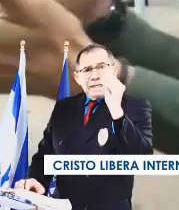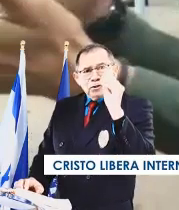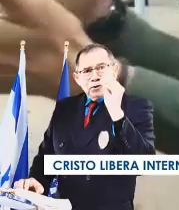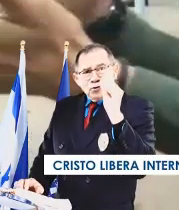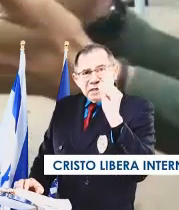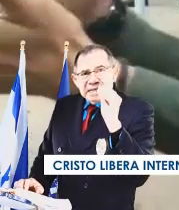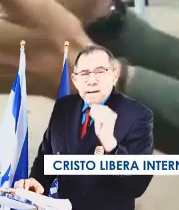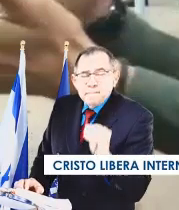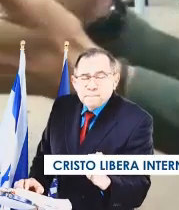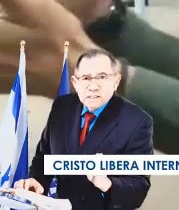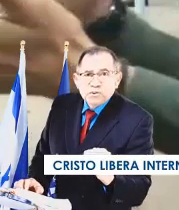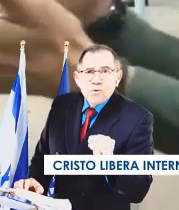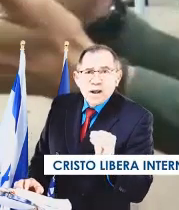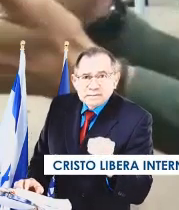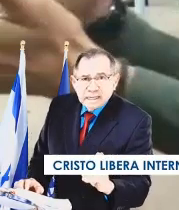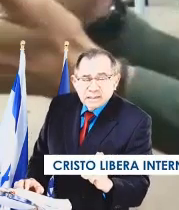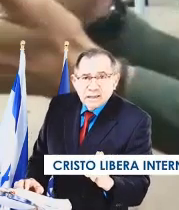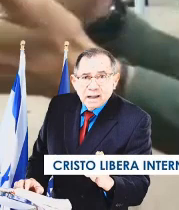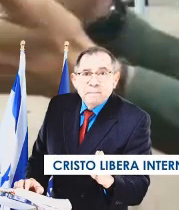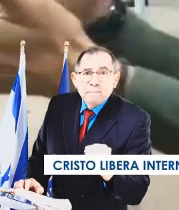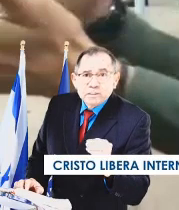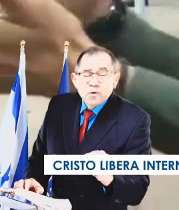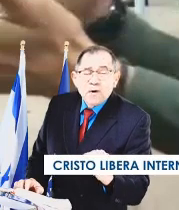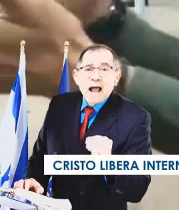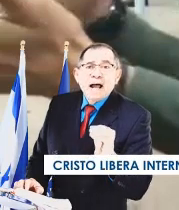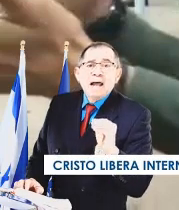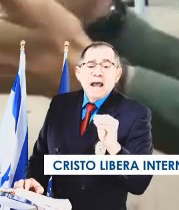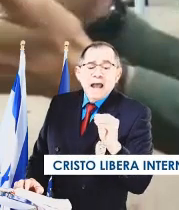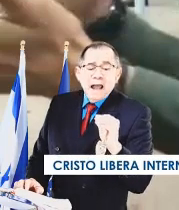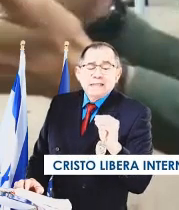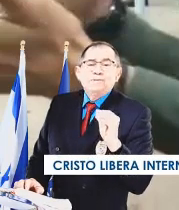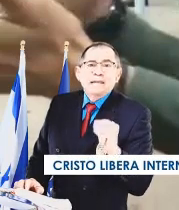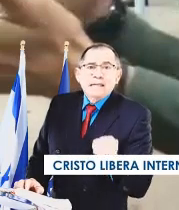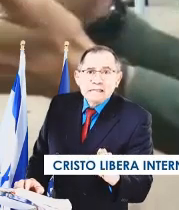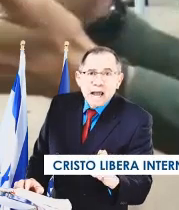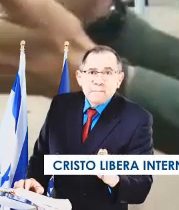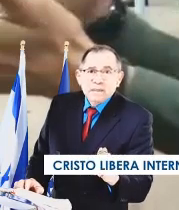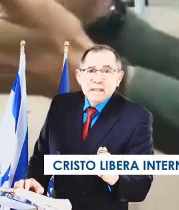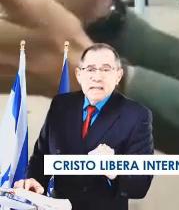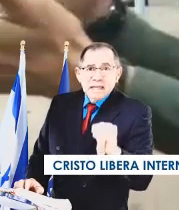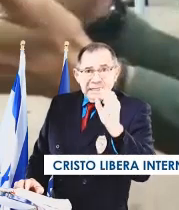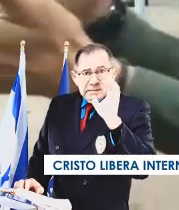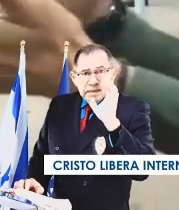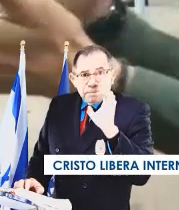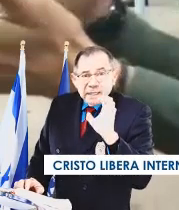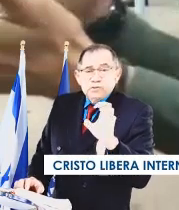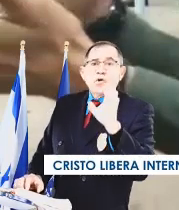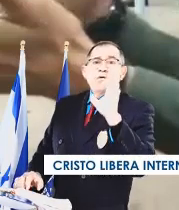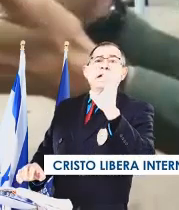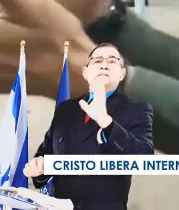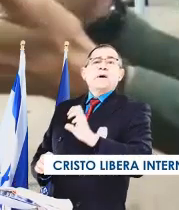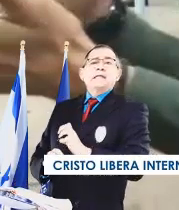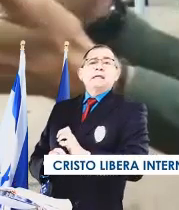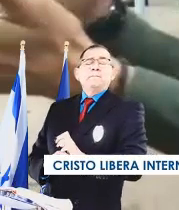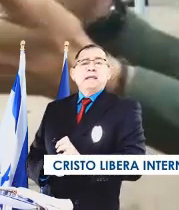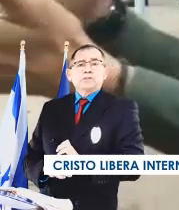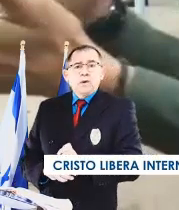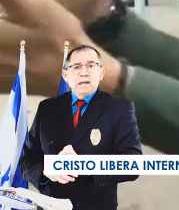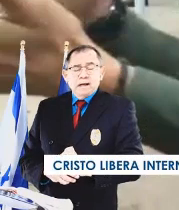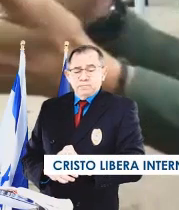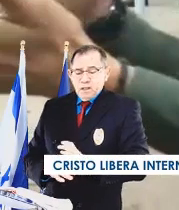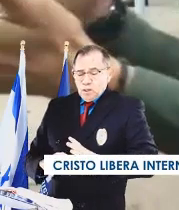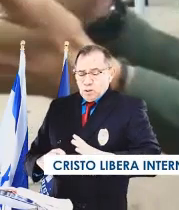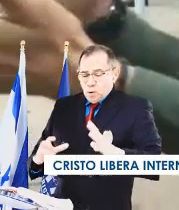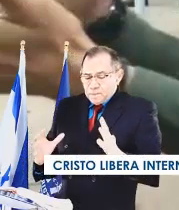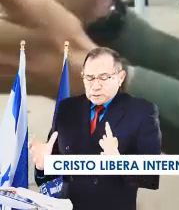y esto ya empezó a hacer me empezó a hacer una realidad se empezó y anzoátegui